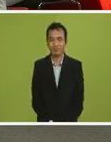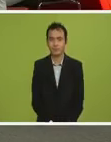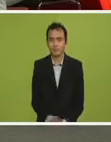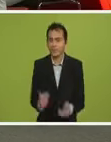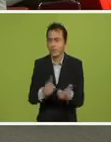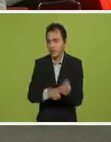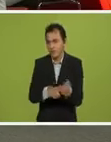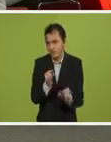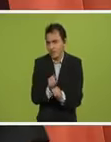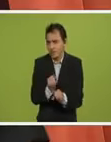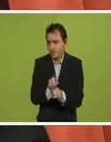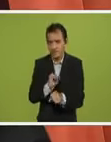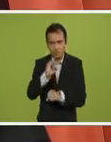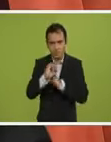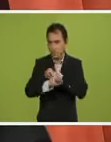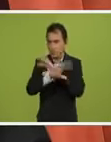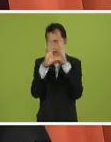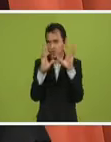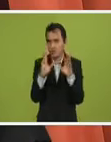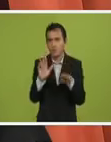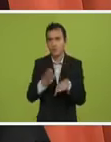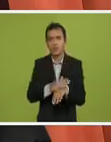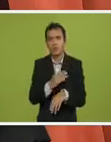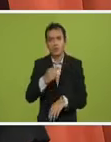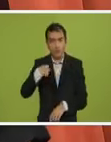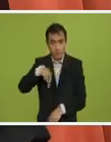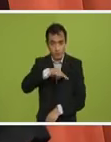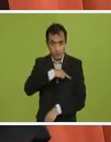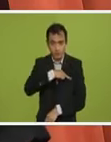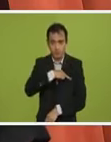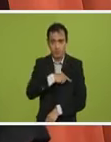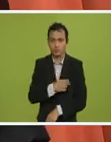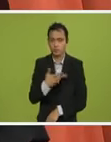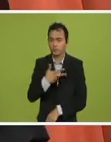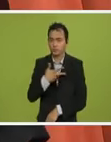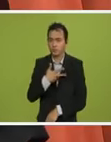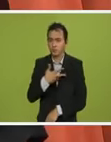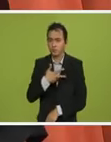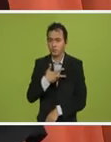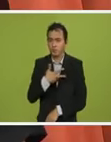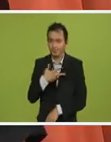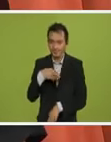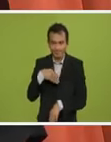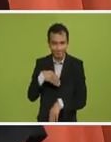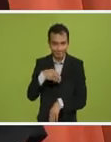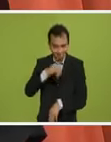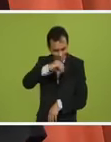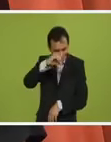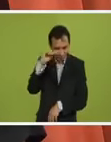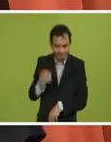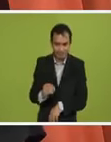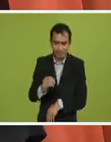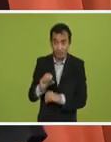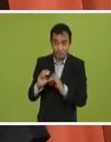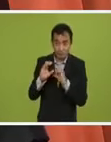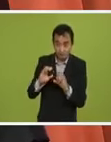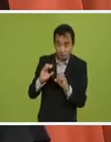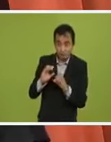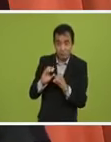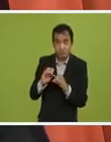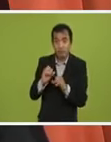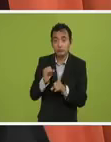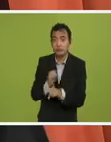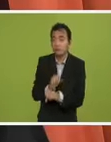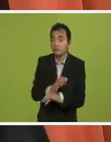sociales, ¿verdad? Sí, de hecho, por parte de nosotros tenemos la obligación de proteger los datos personales y hoy